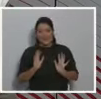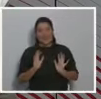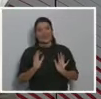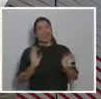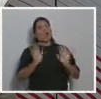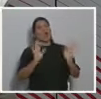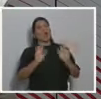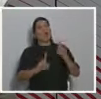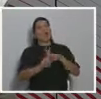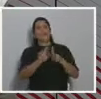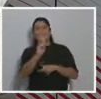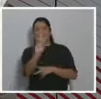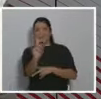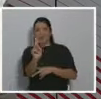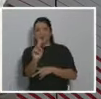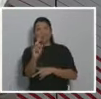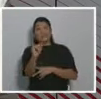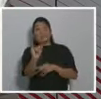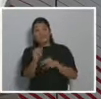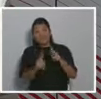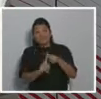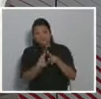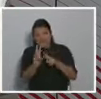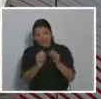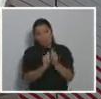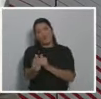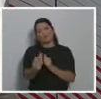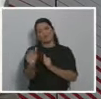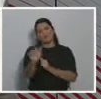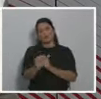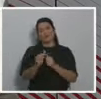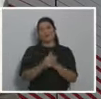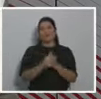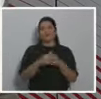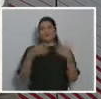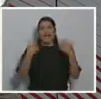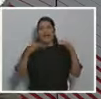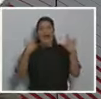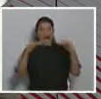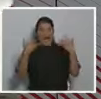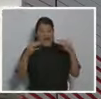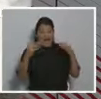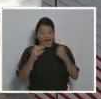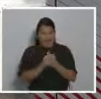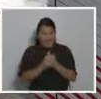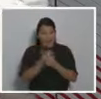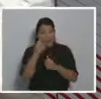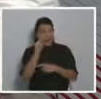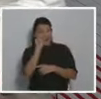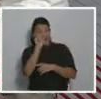No, lo llamemos. Por acá le ha ido bien, don Franklin, por ahí. ¡Ay, don Franklin! Arriba.